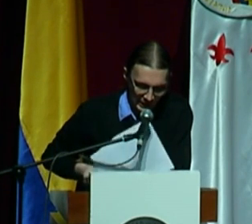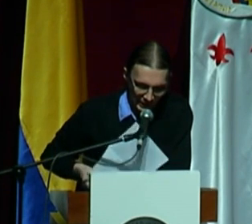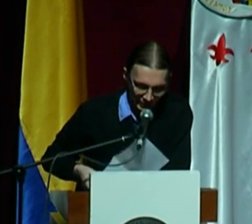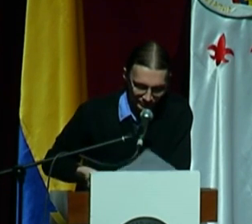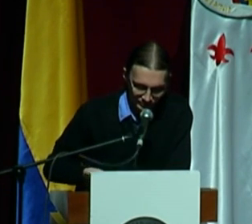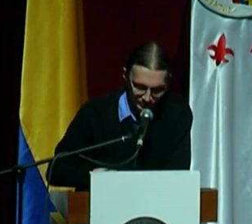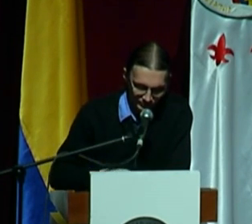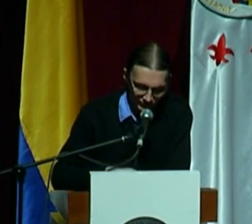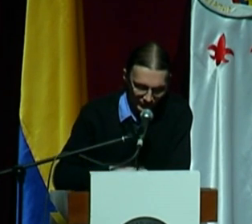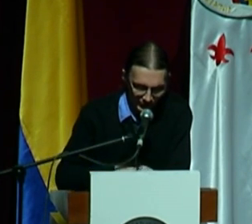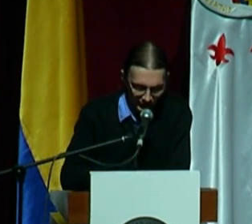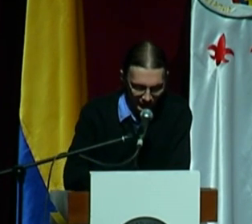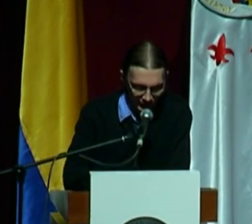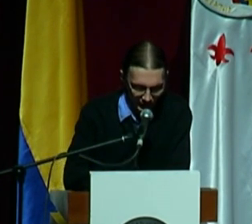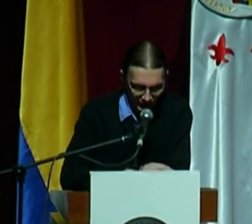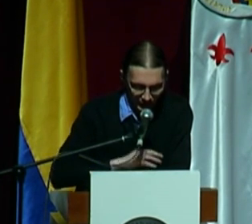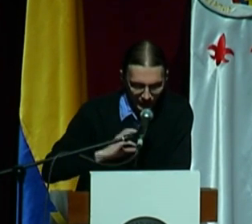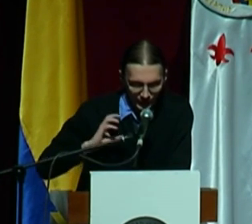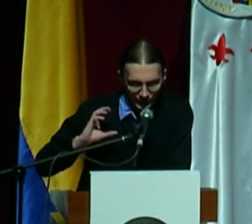a